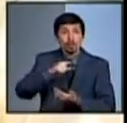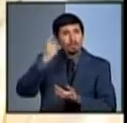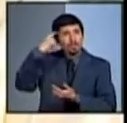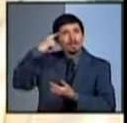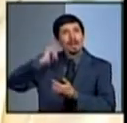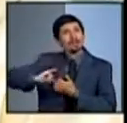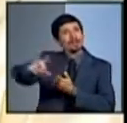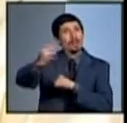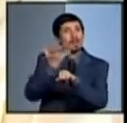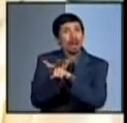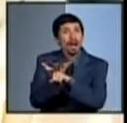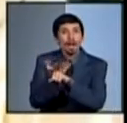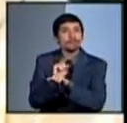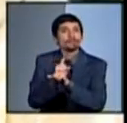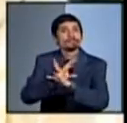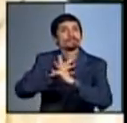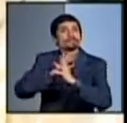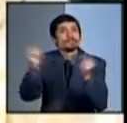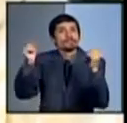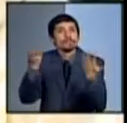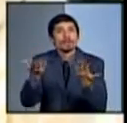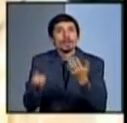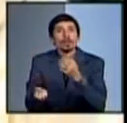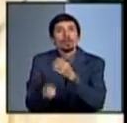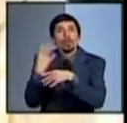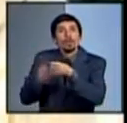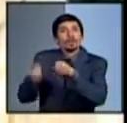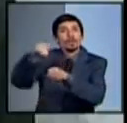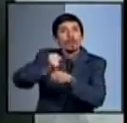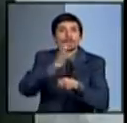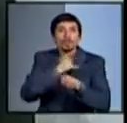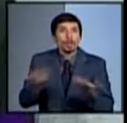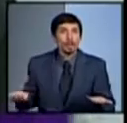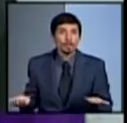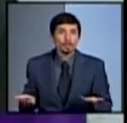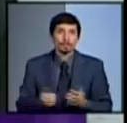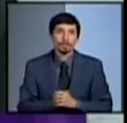para siempre, sí. Y no se preocuparon de los que venían detrás.